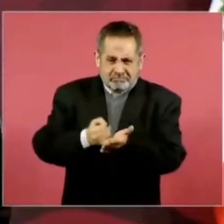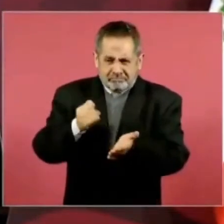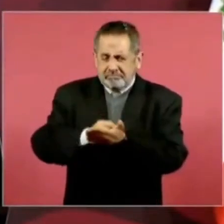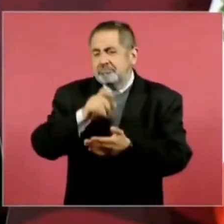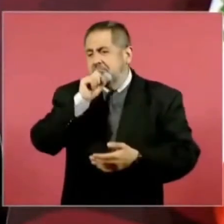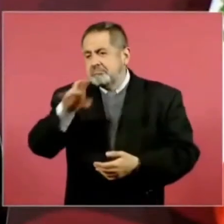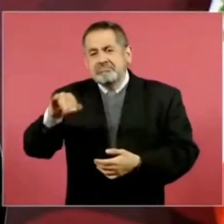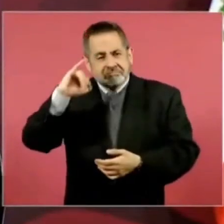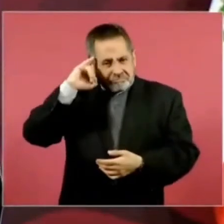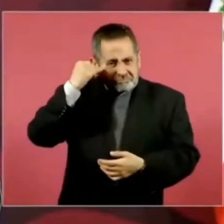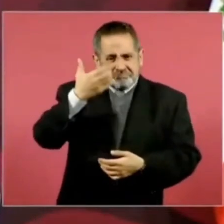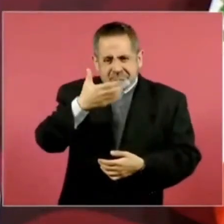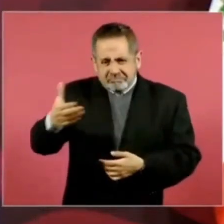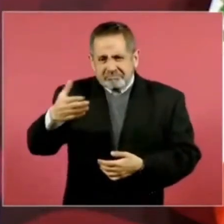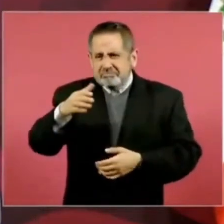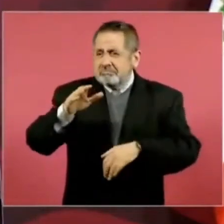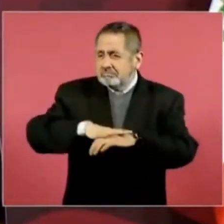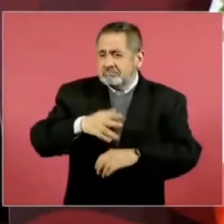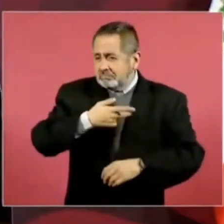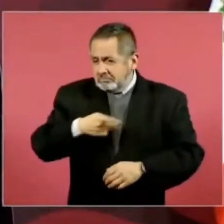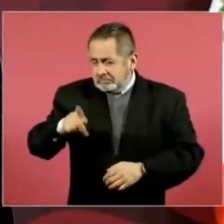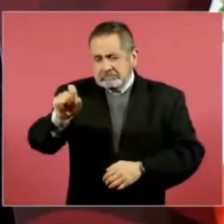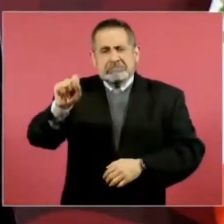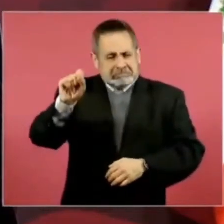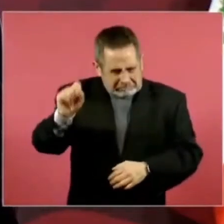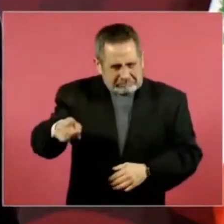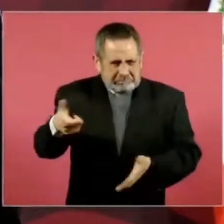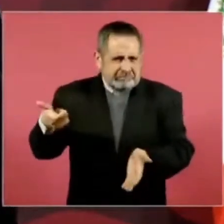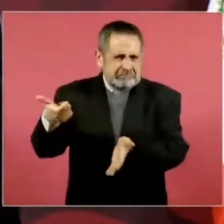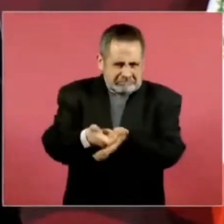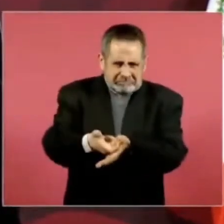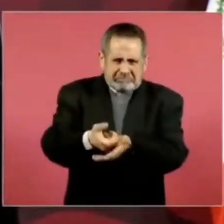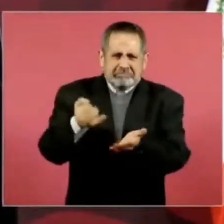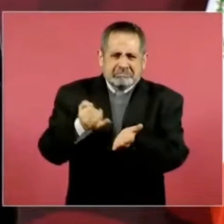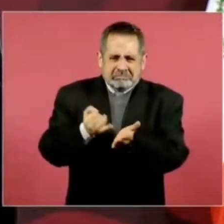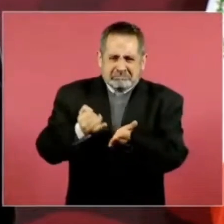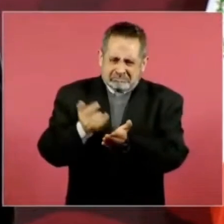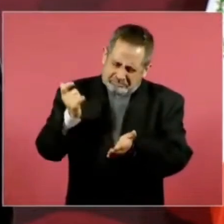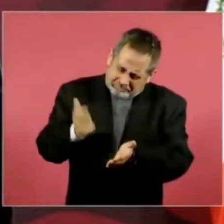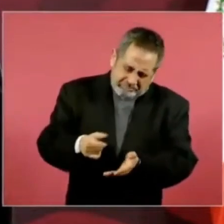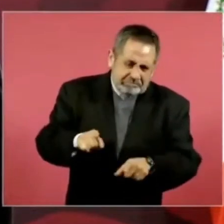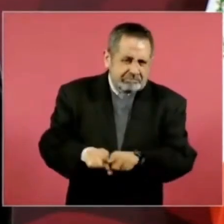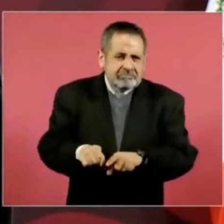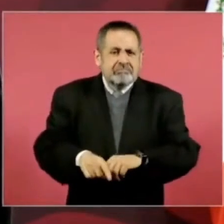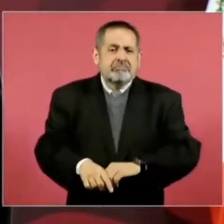campesino, el más pobre, paga un impuesto.